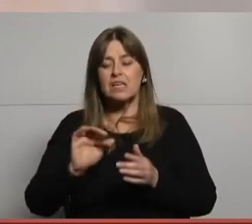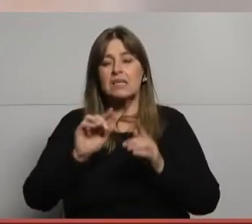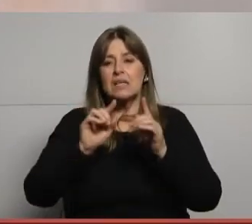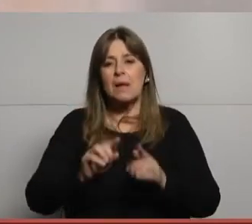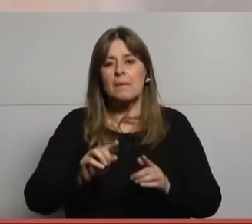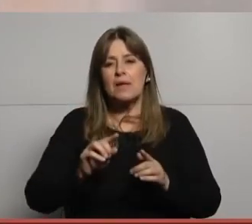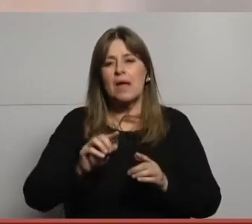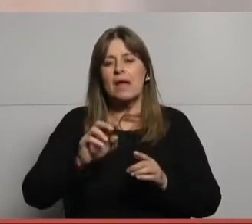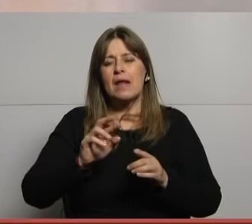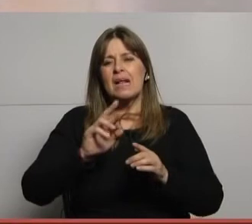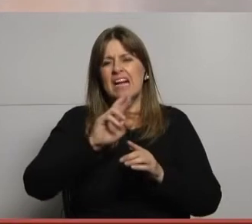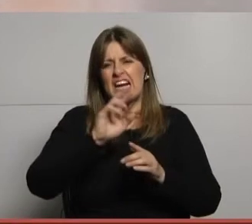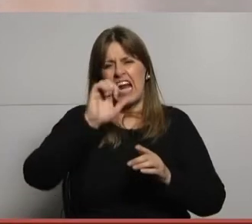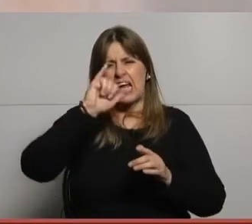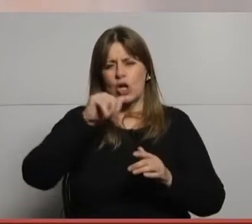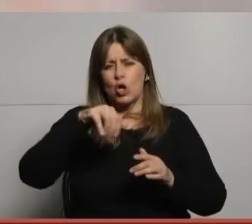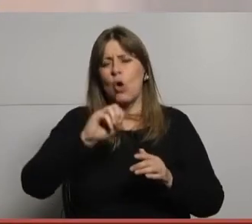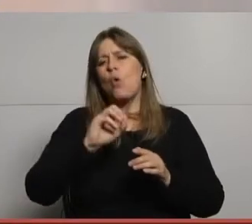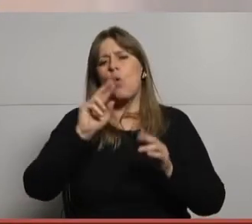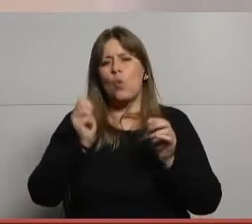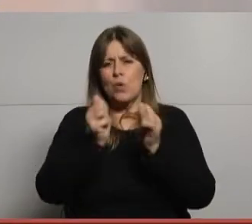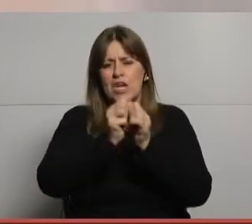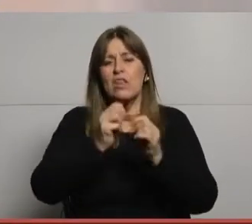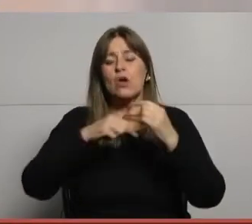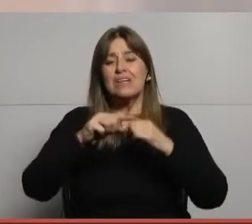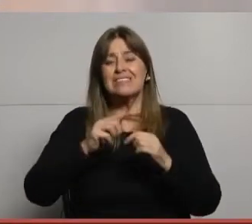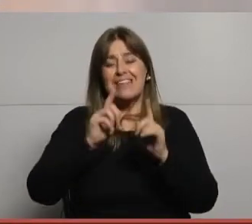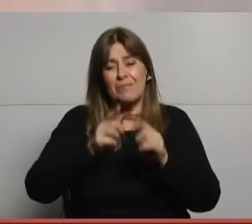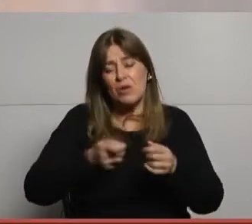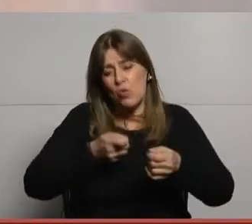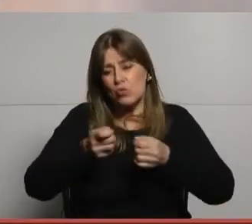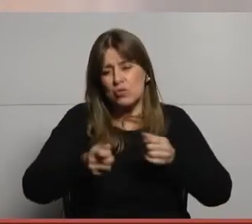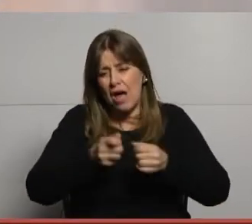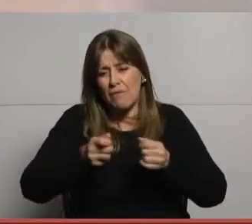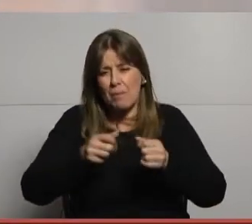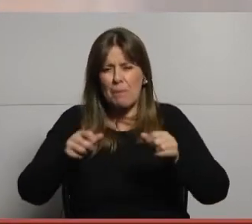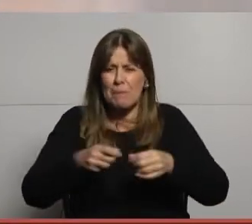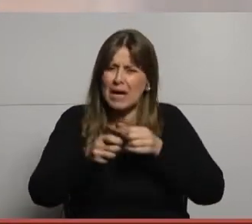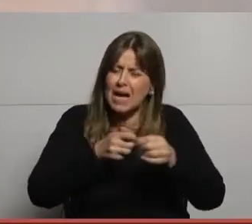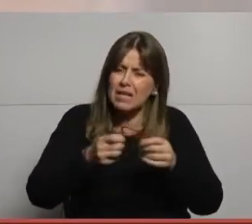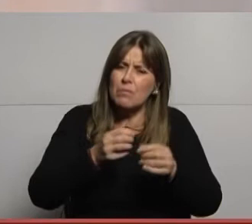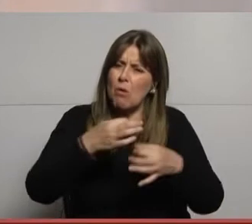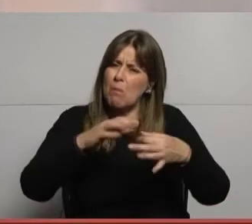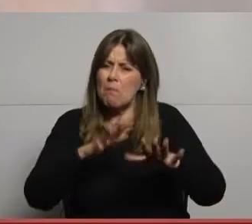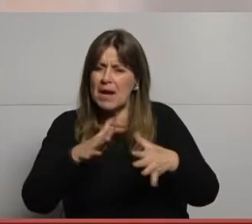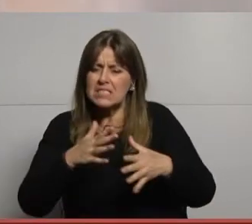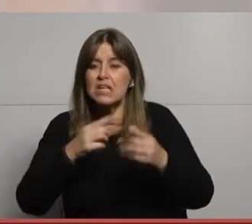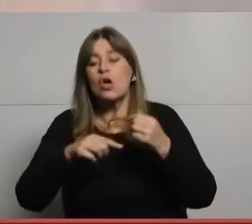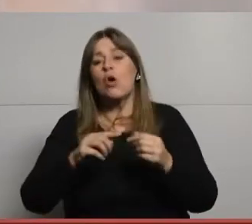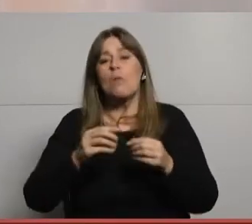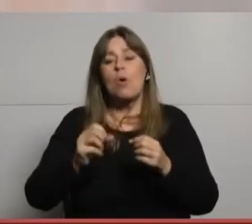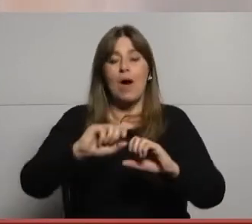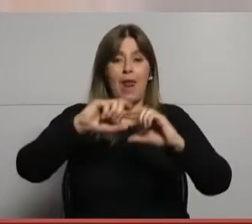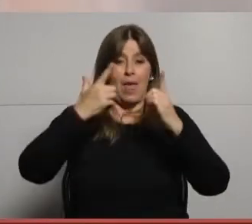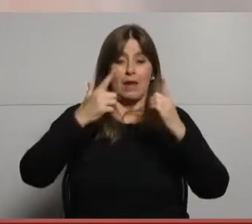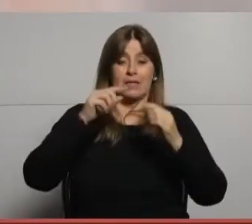en Reino Unido, si bien utilizaban un mecanismo similar a el que utiliza las alertas de